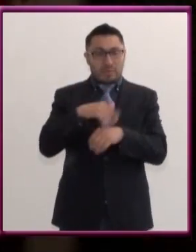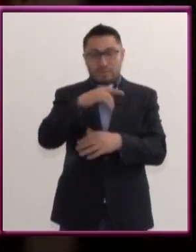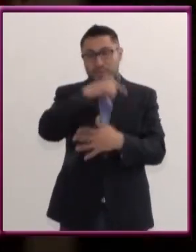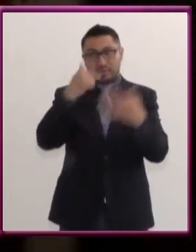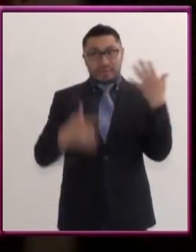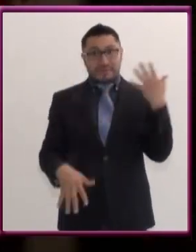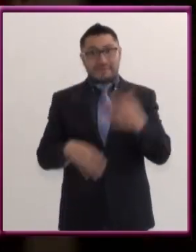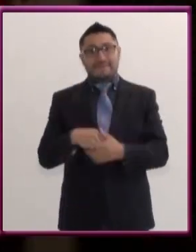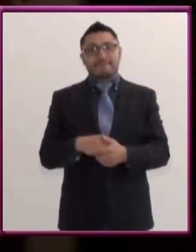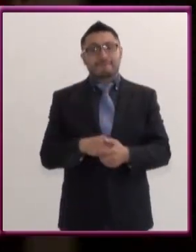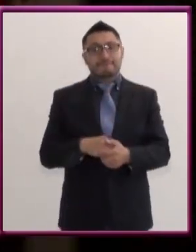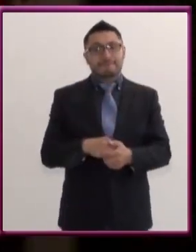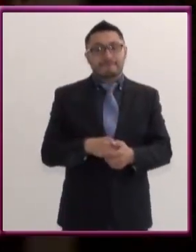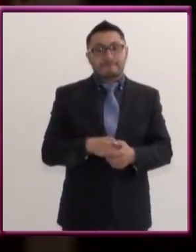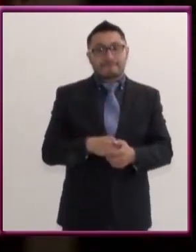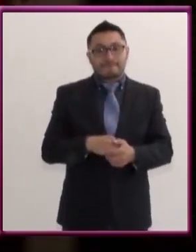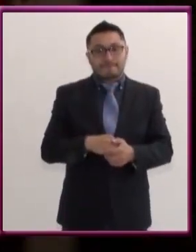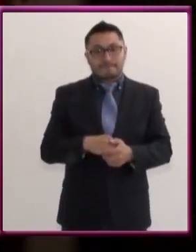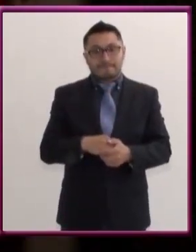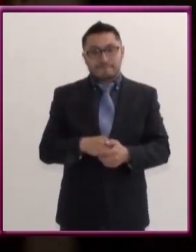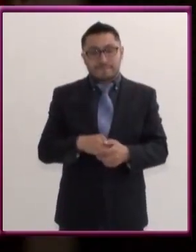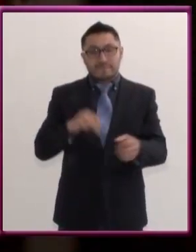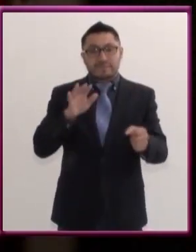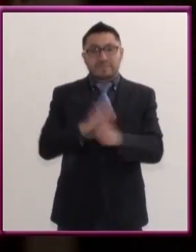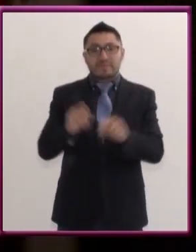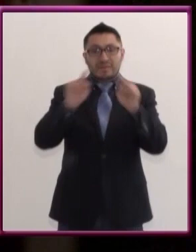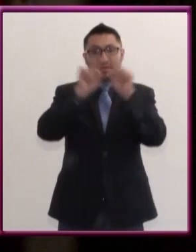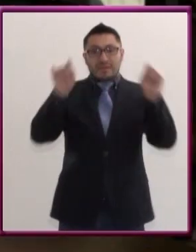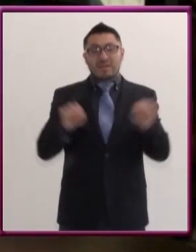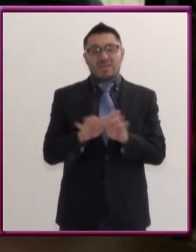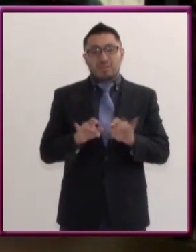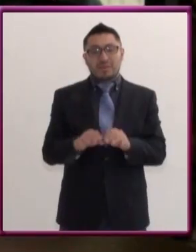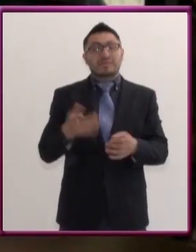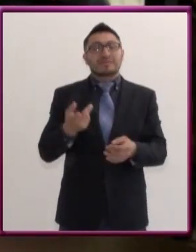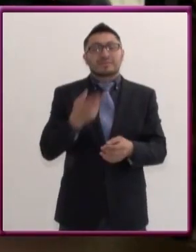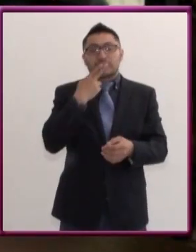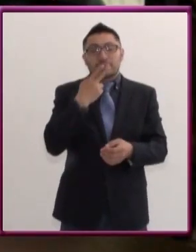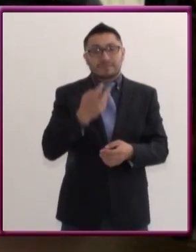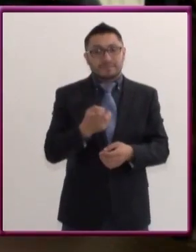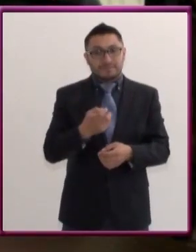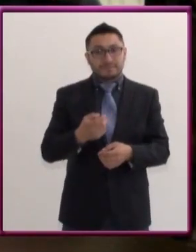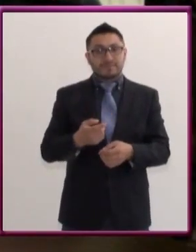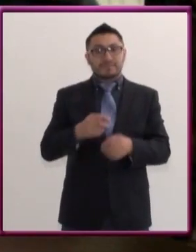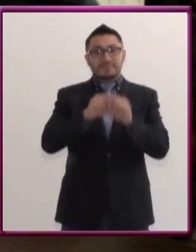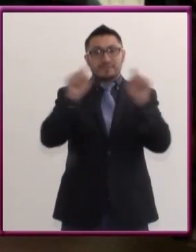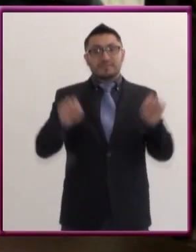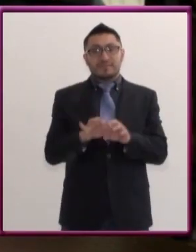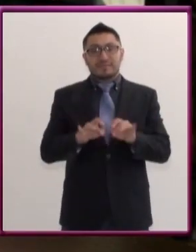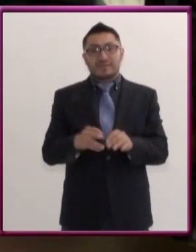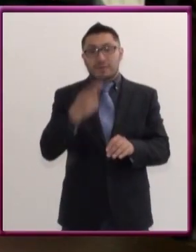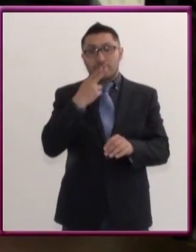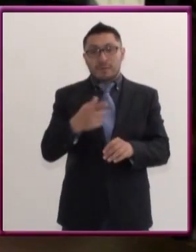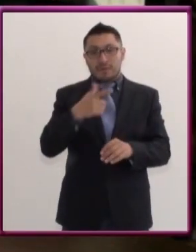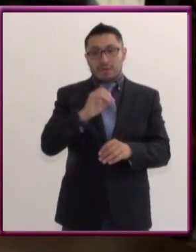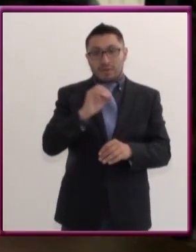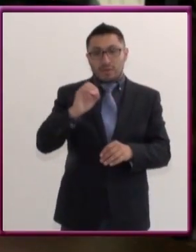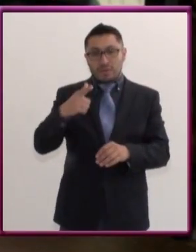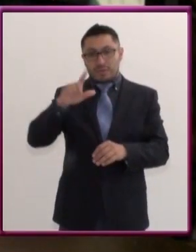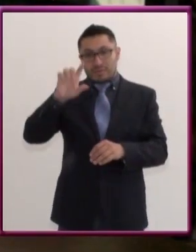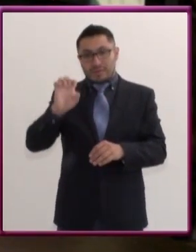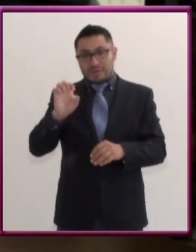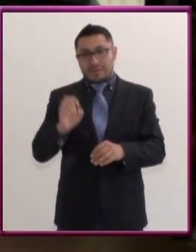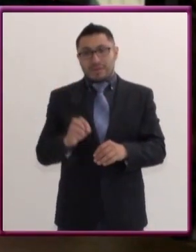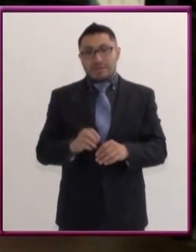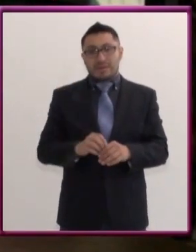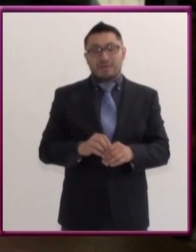numerote. ¿con qué computadora se calculó eso? Ok, la computadora con la que se hizo fue con la de